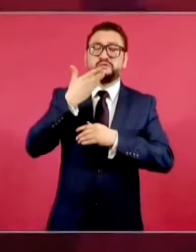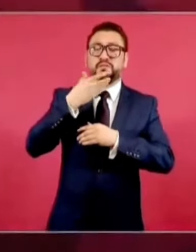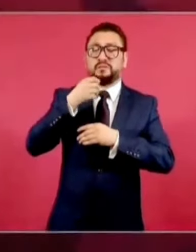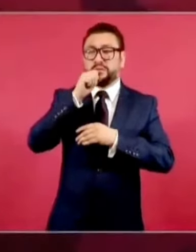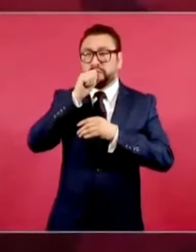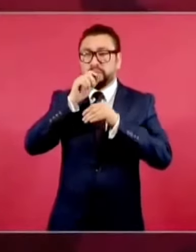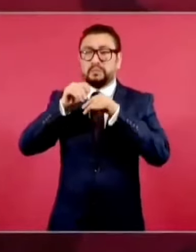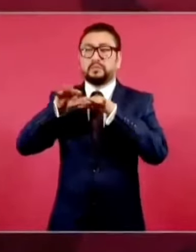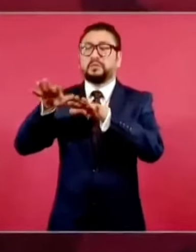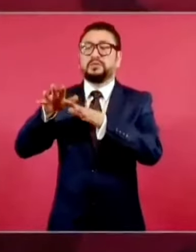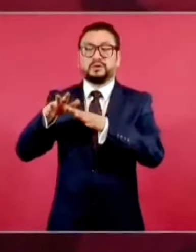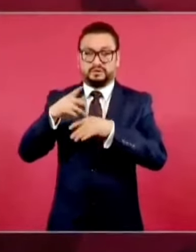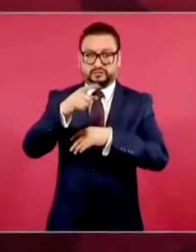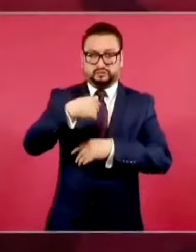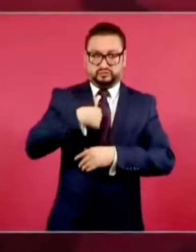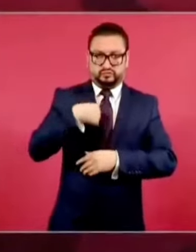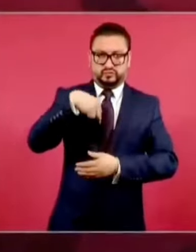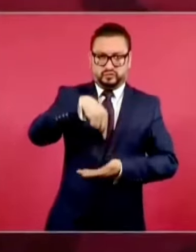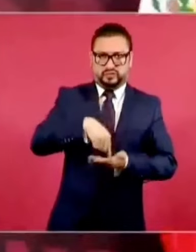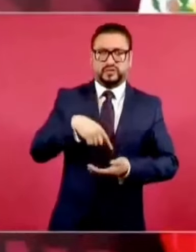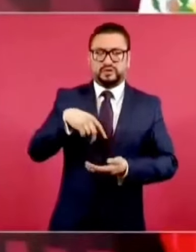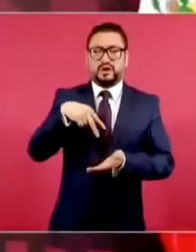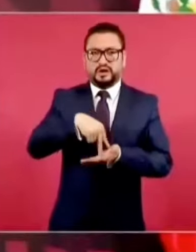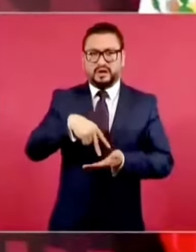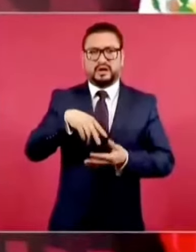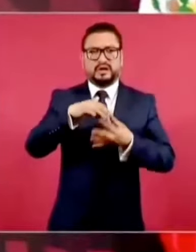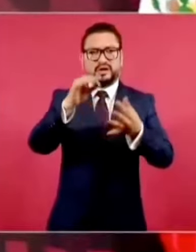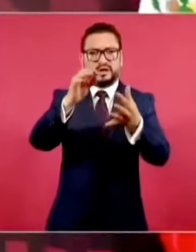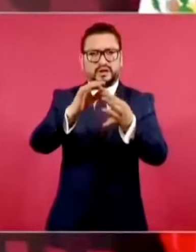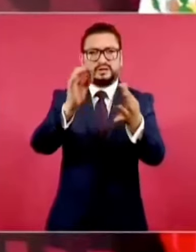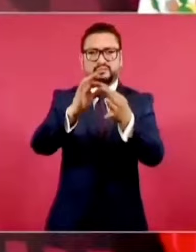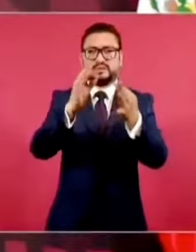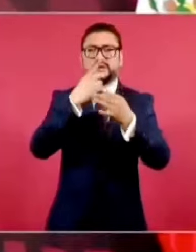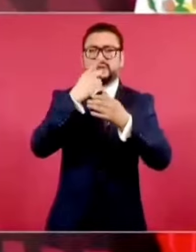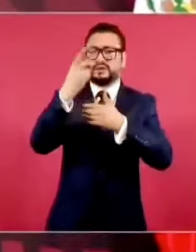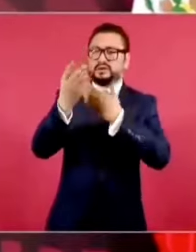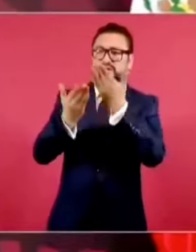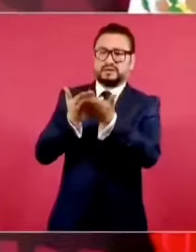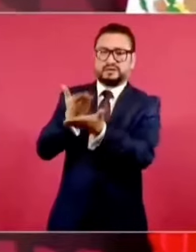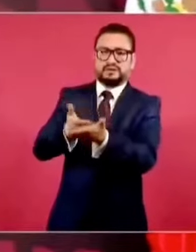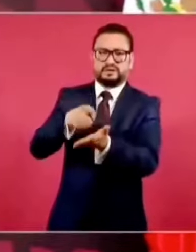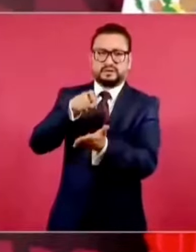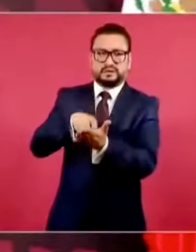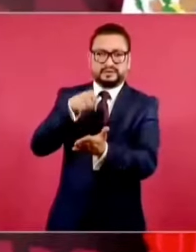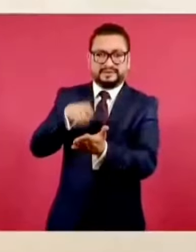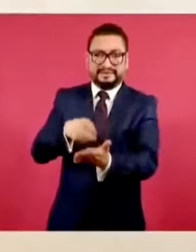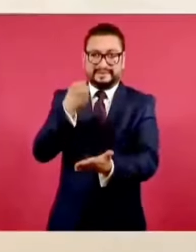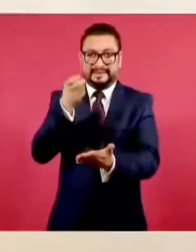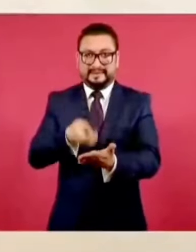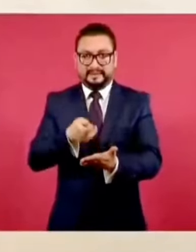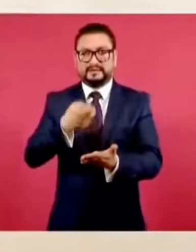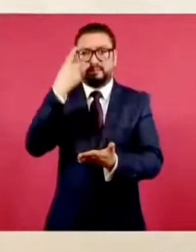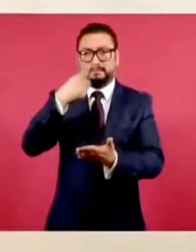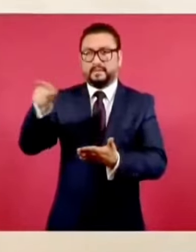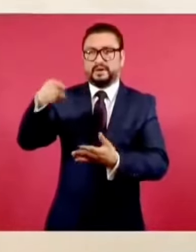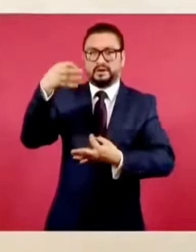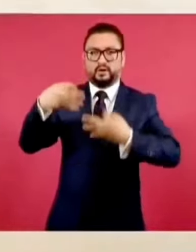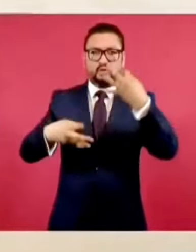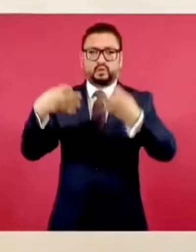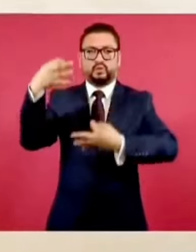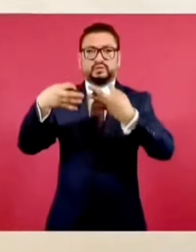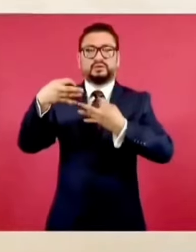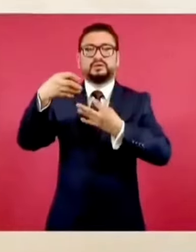porque dije aquí que en efecto la reforma al poder judicial tenía